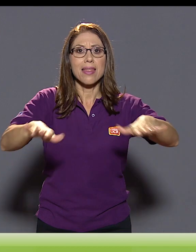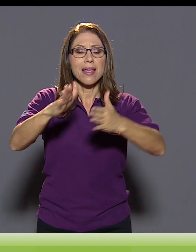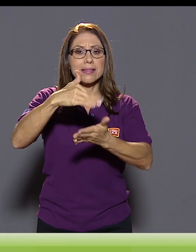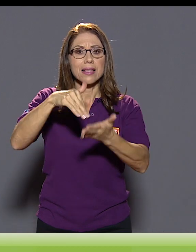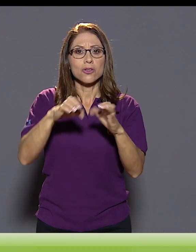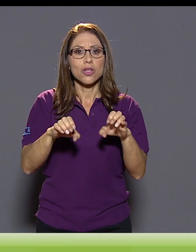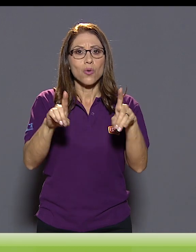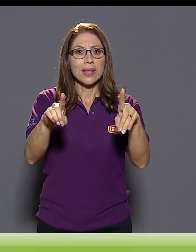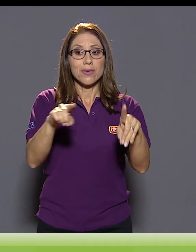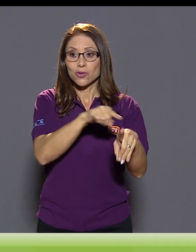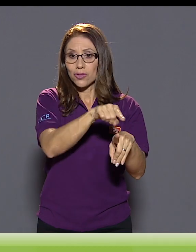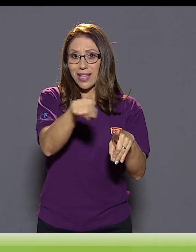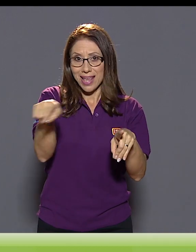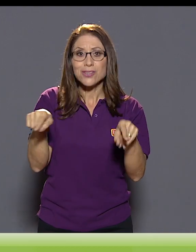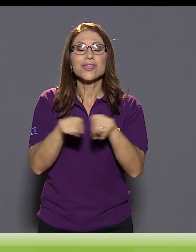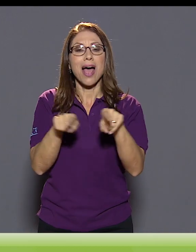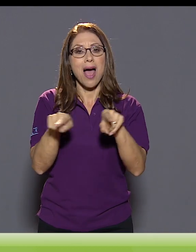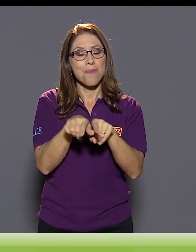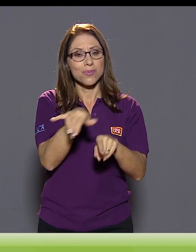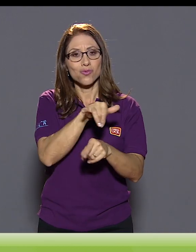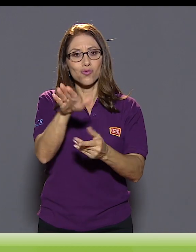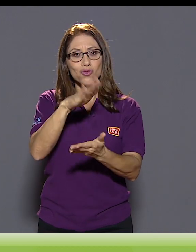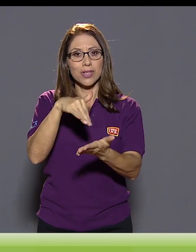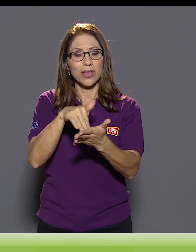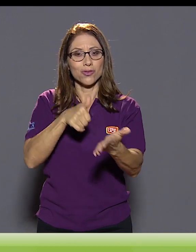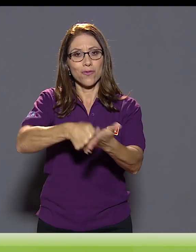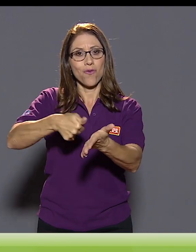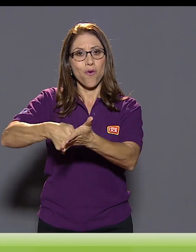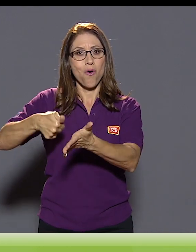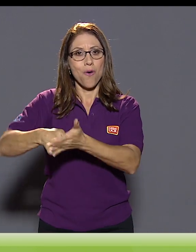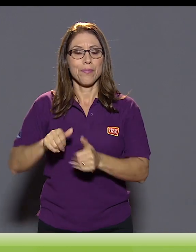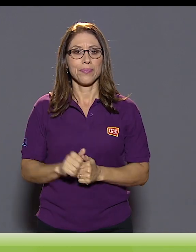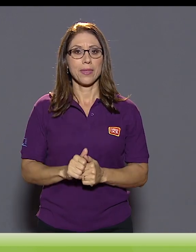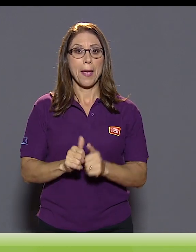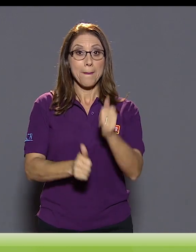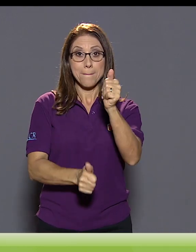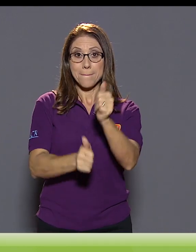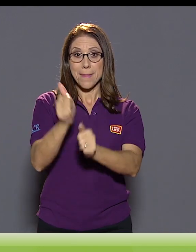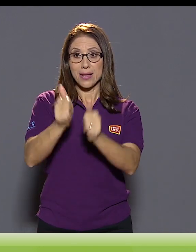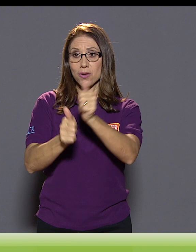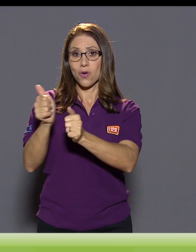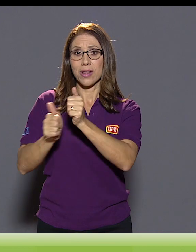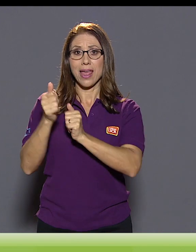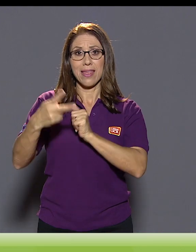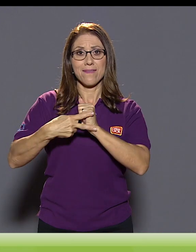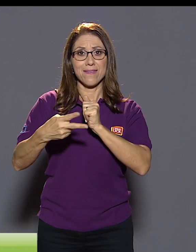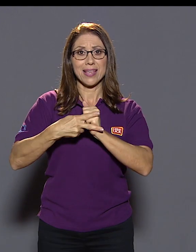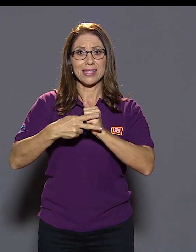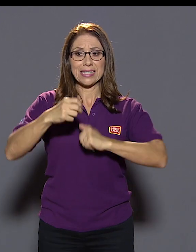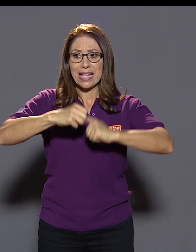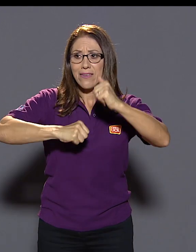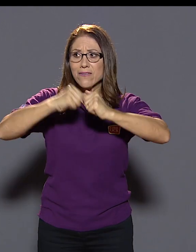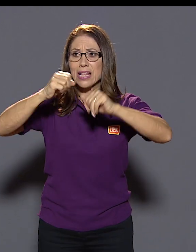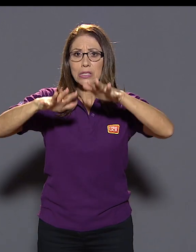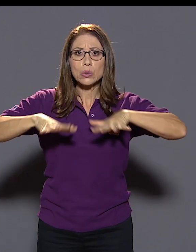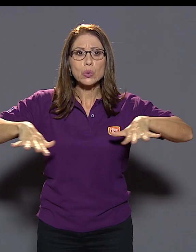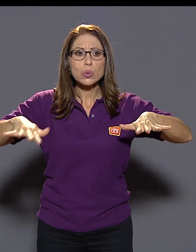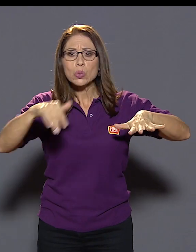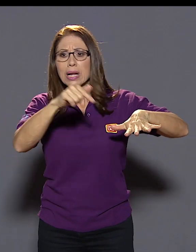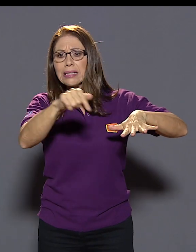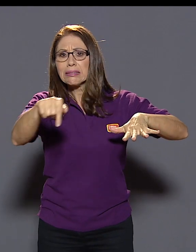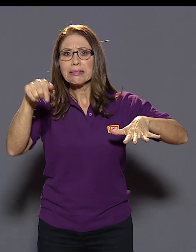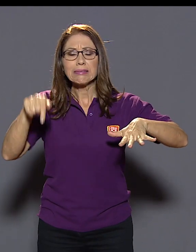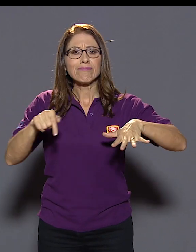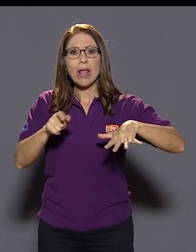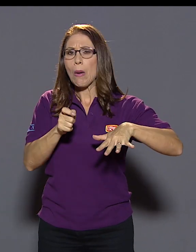educativos, mismos que funcionan como centros de votación. En la mayoría de ocasiones, la infraestructura poco accesible se